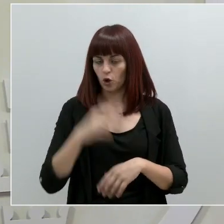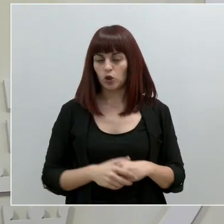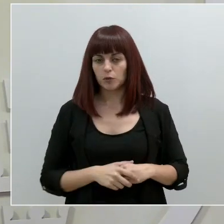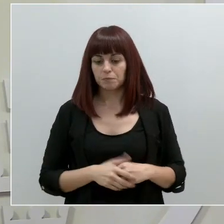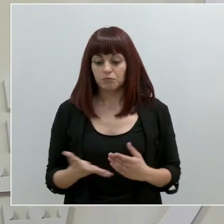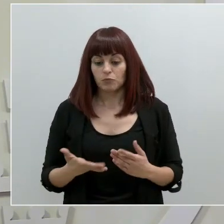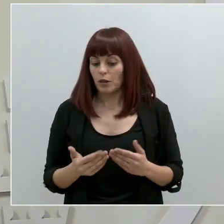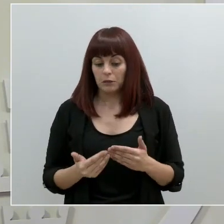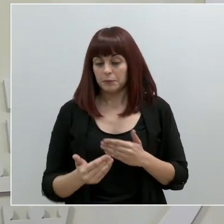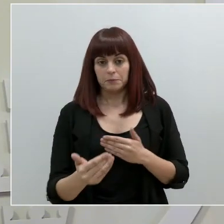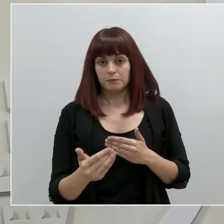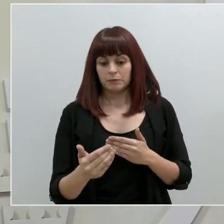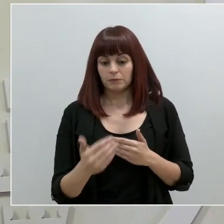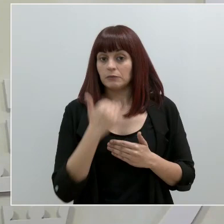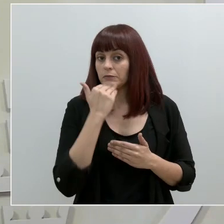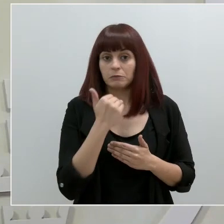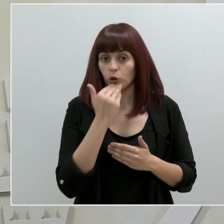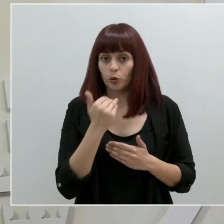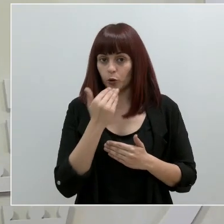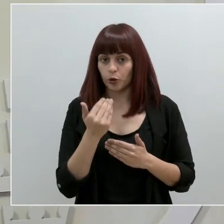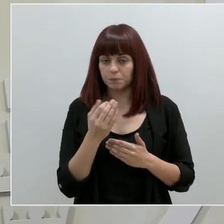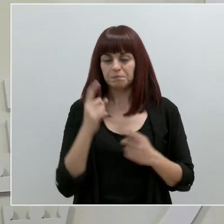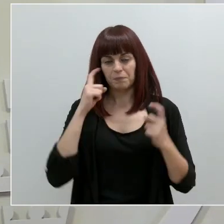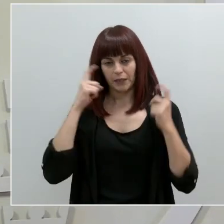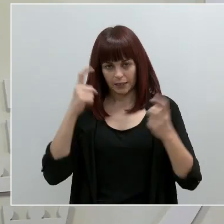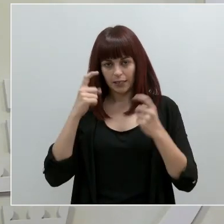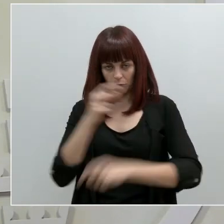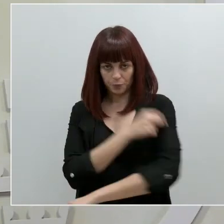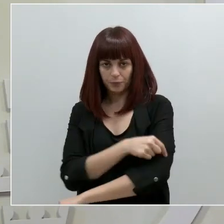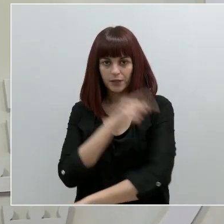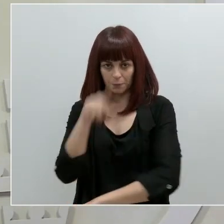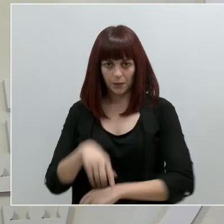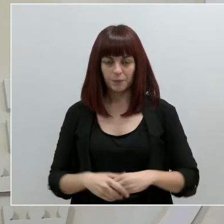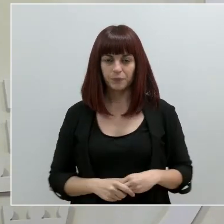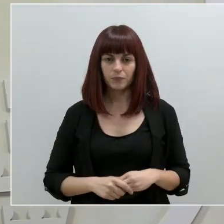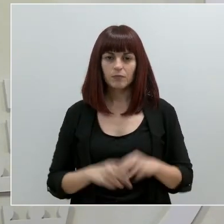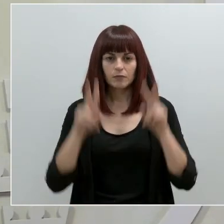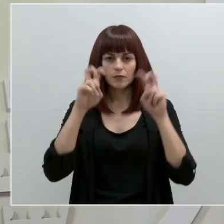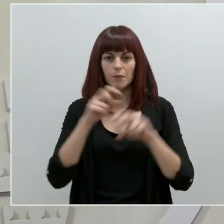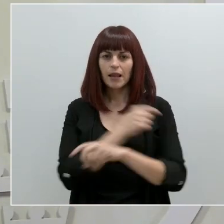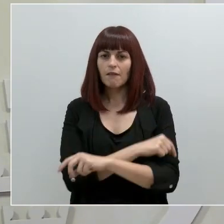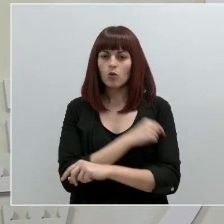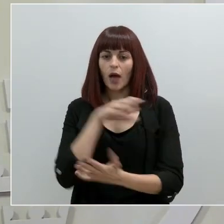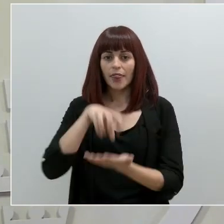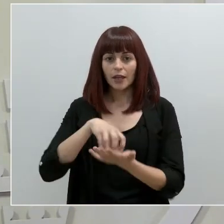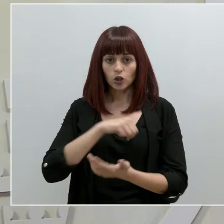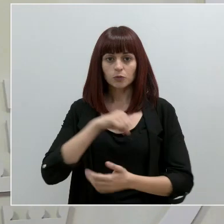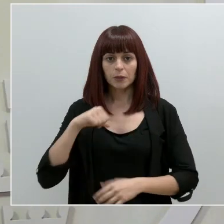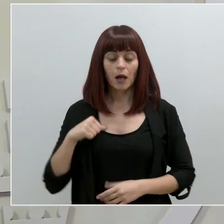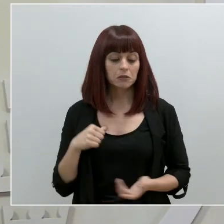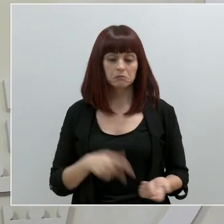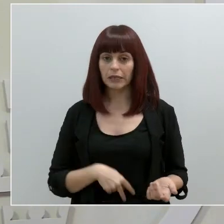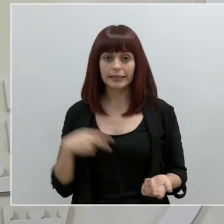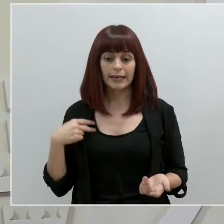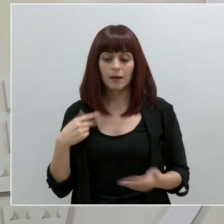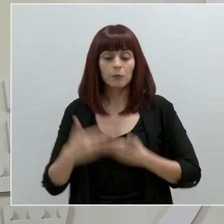en algún momento próximo intentaremos acceder a ellos. Respecto al tema de vacunación en centros privados, en general